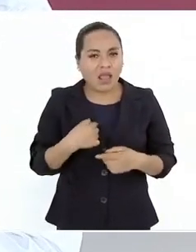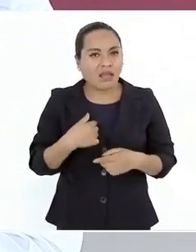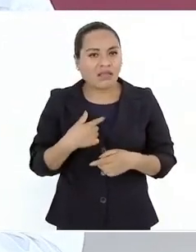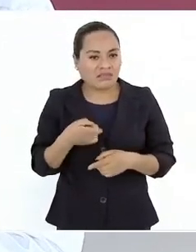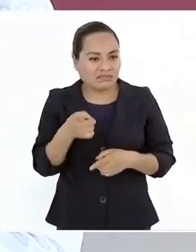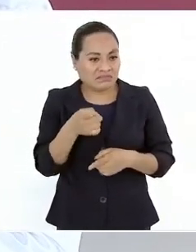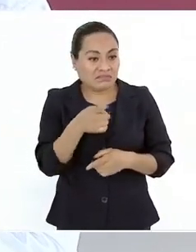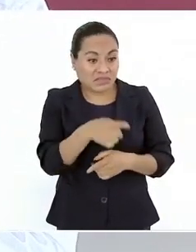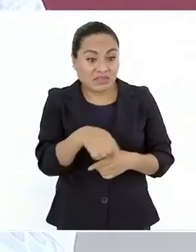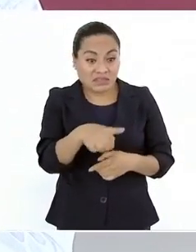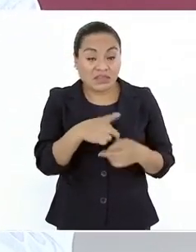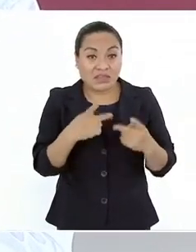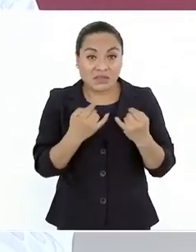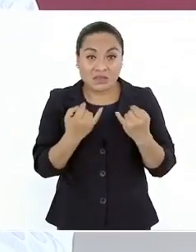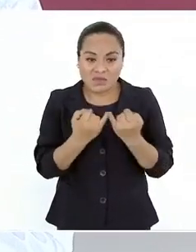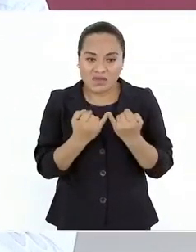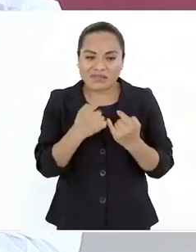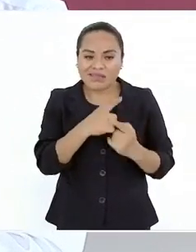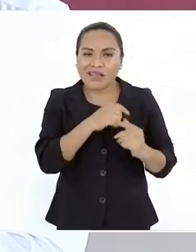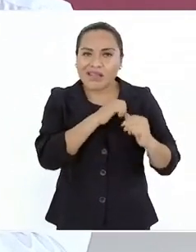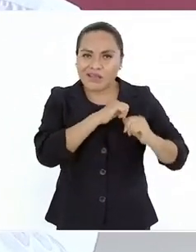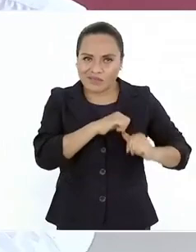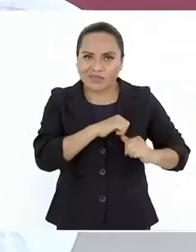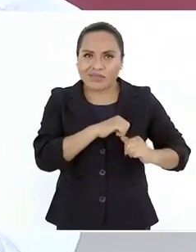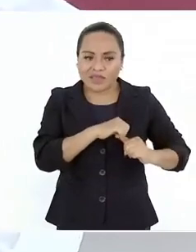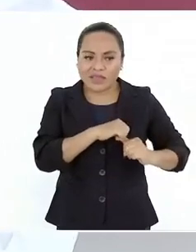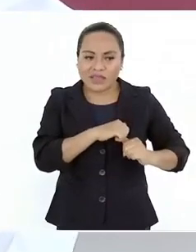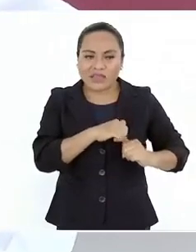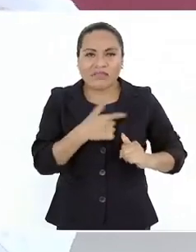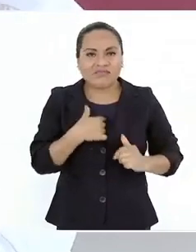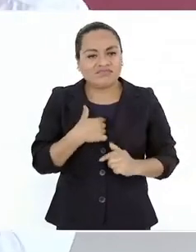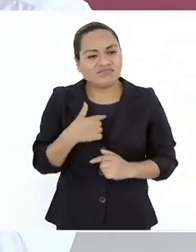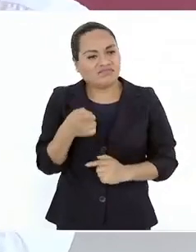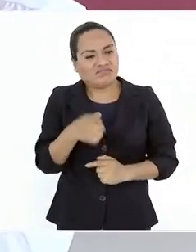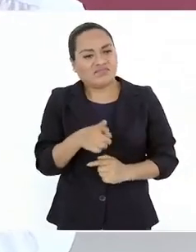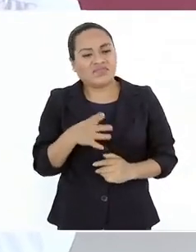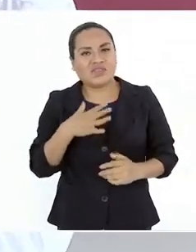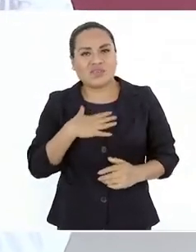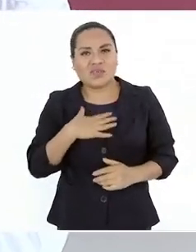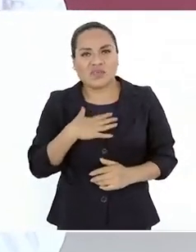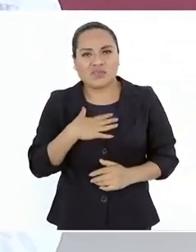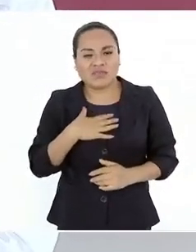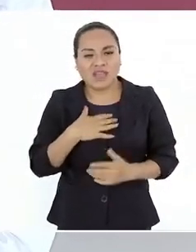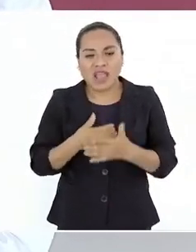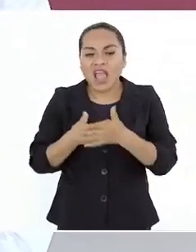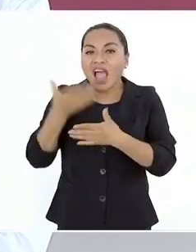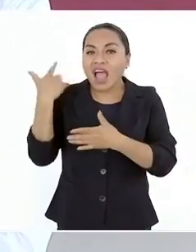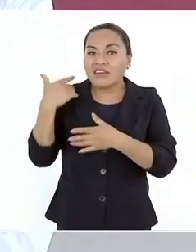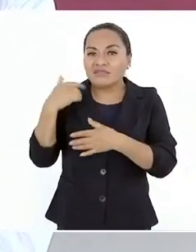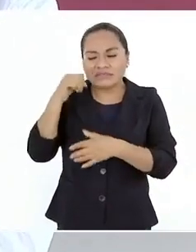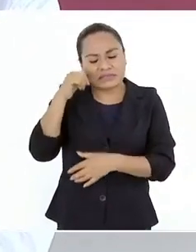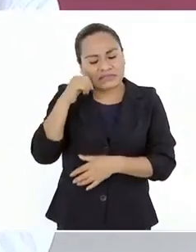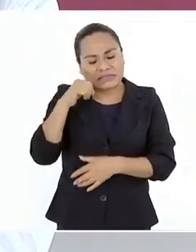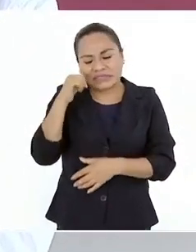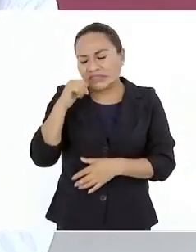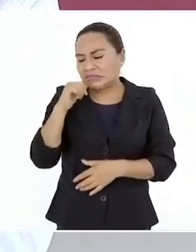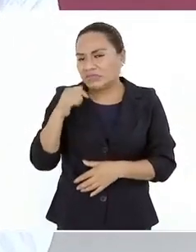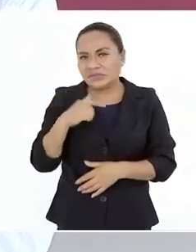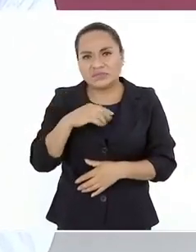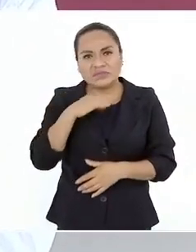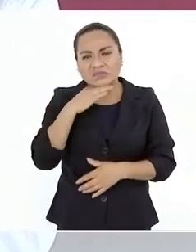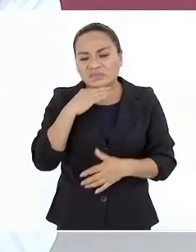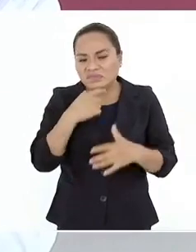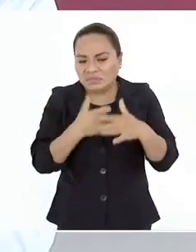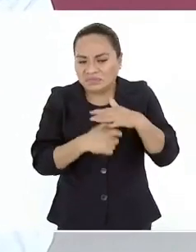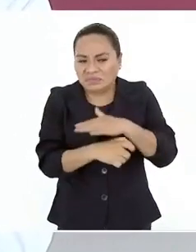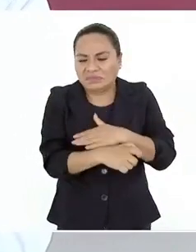a las autoridades. Y como imperaba la corrupción, pues nadie podía